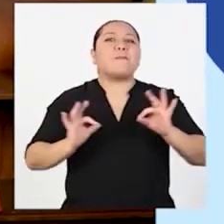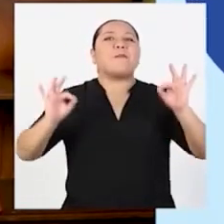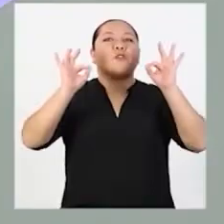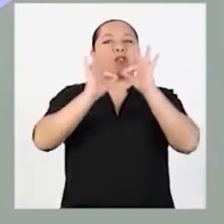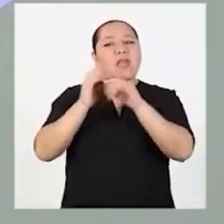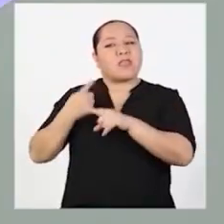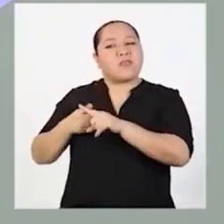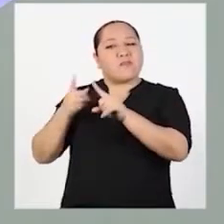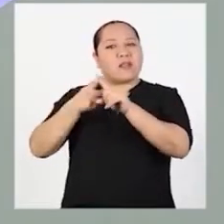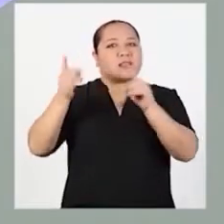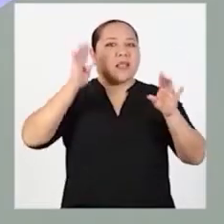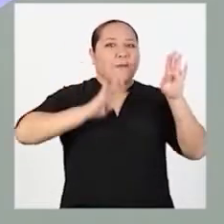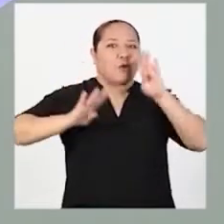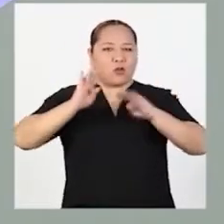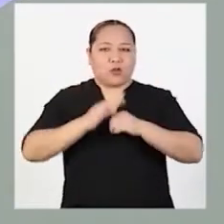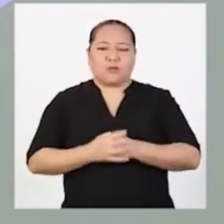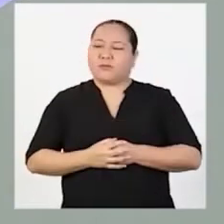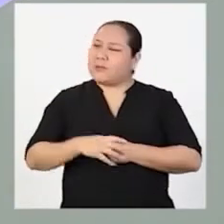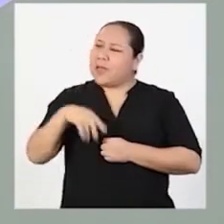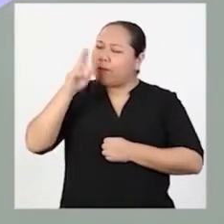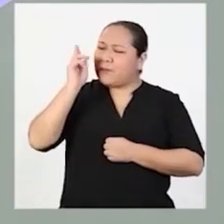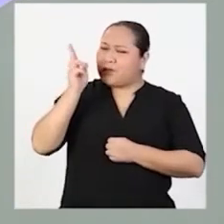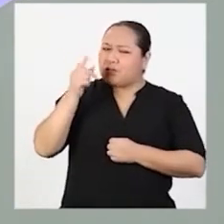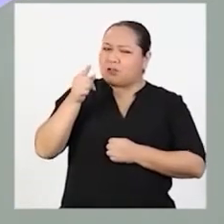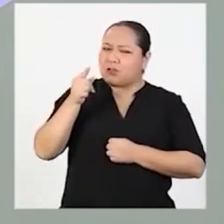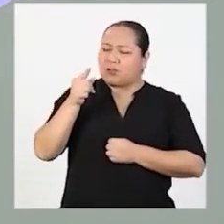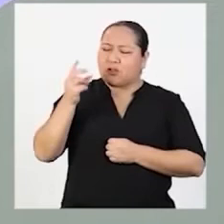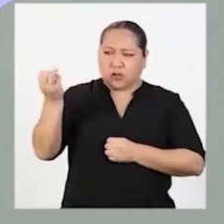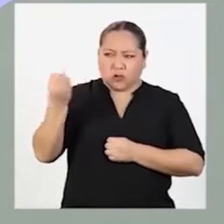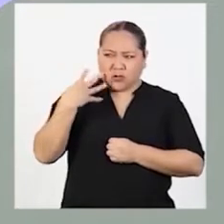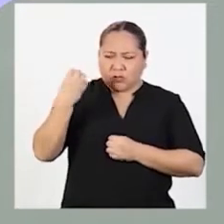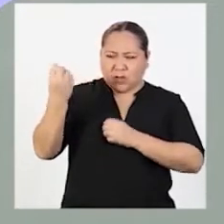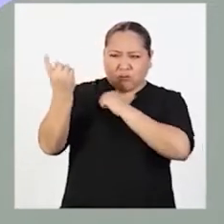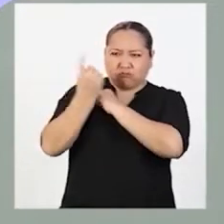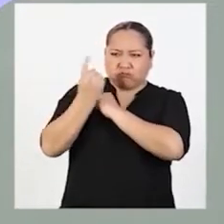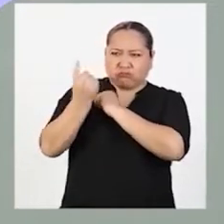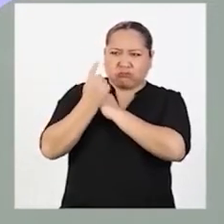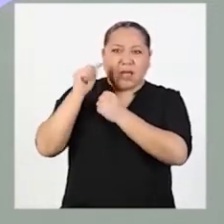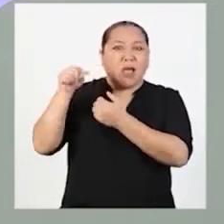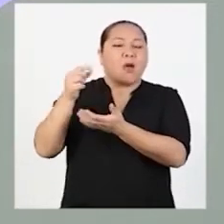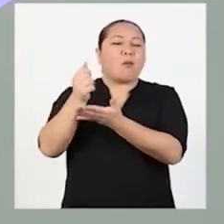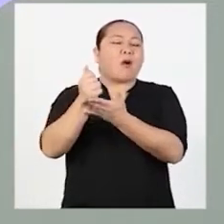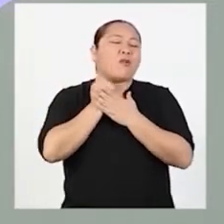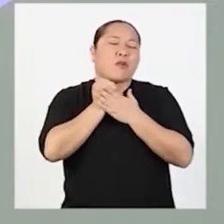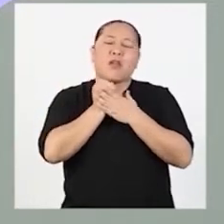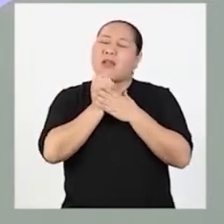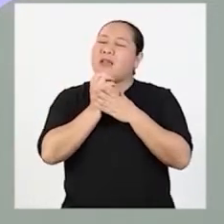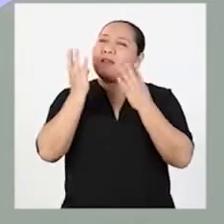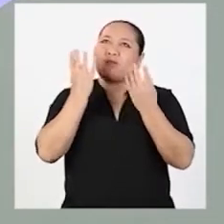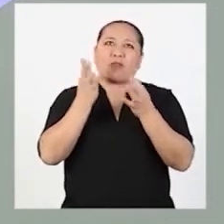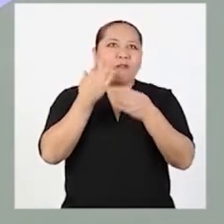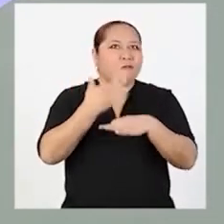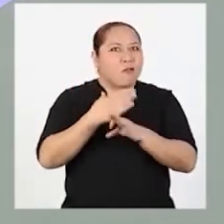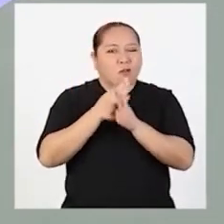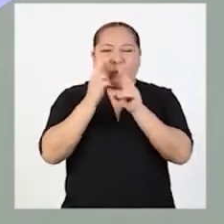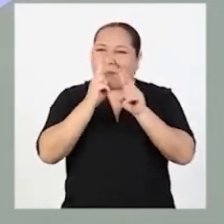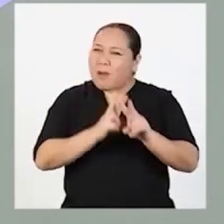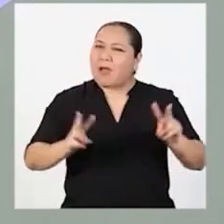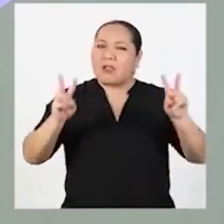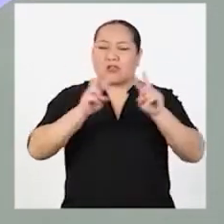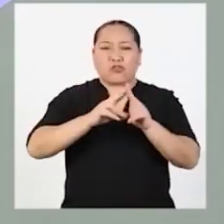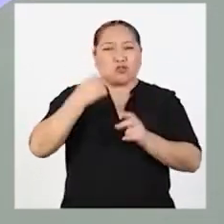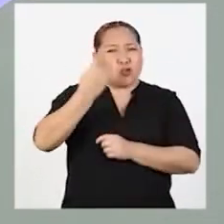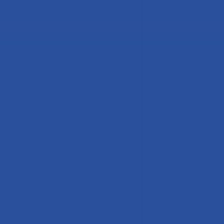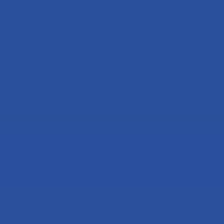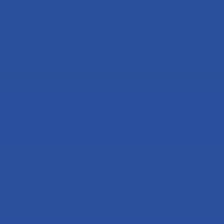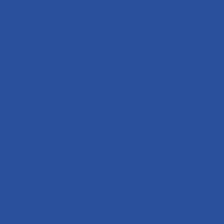biológica. Profesor, todo lo que nos está enseñando va a contribuir de una manera muy valiosa, no solo al conocimiento científico